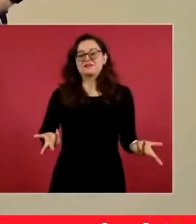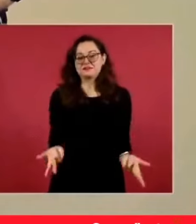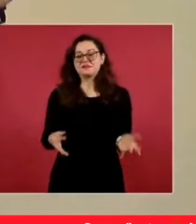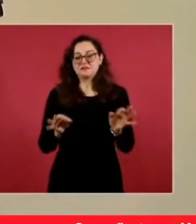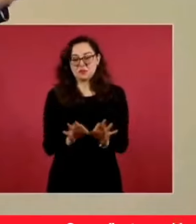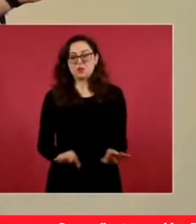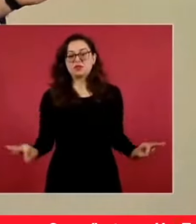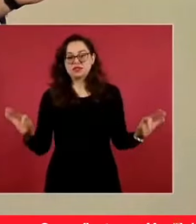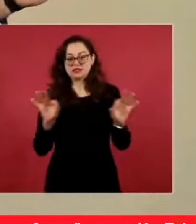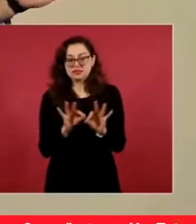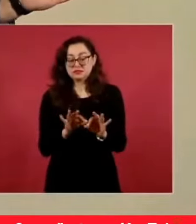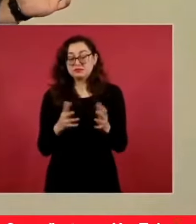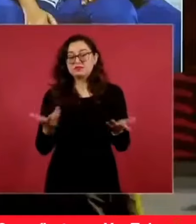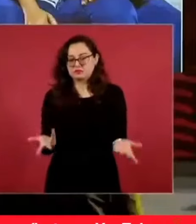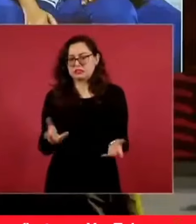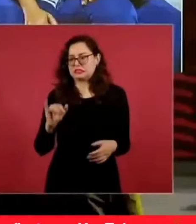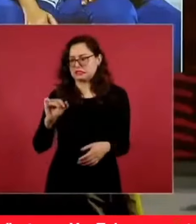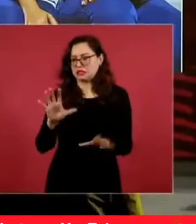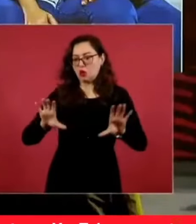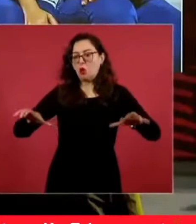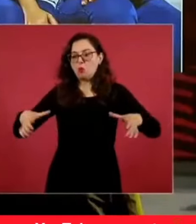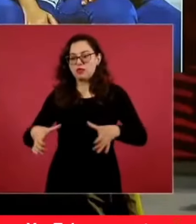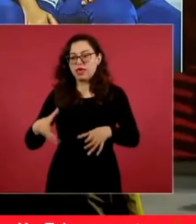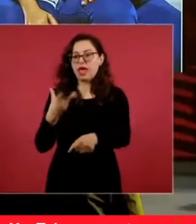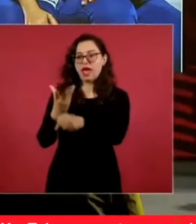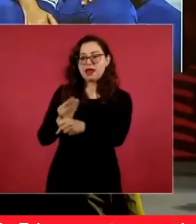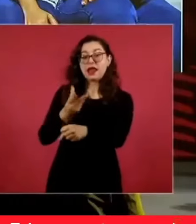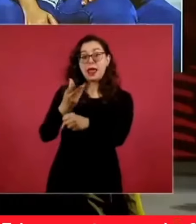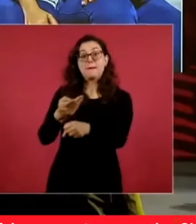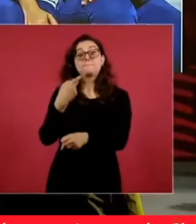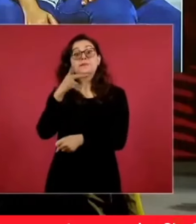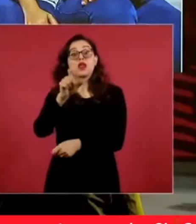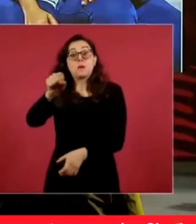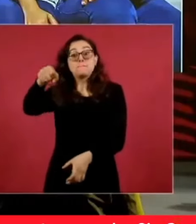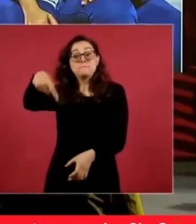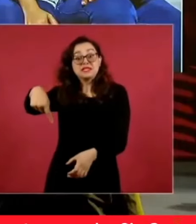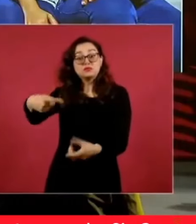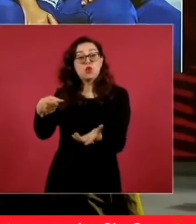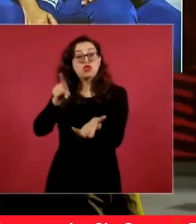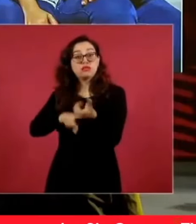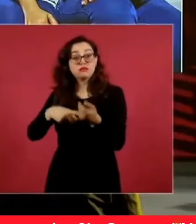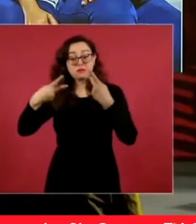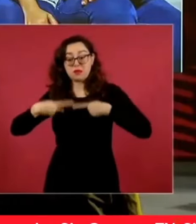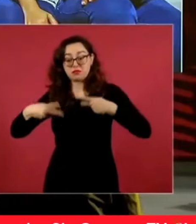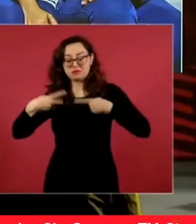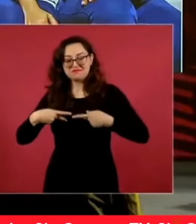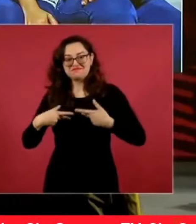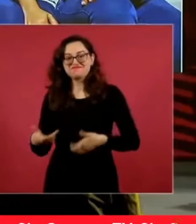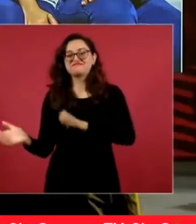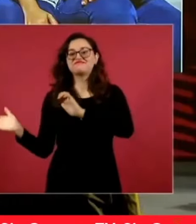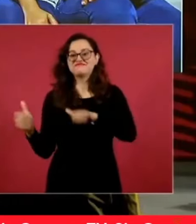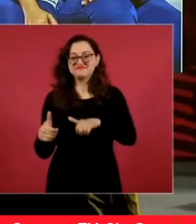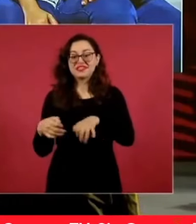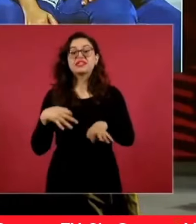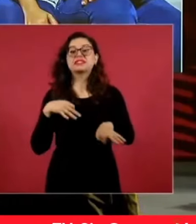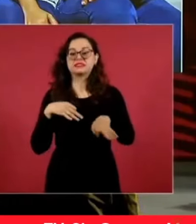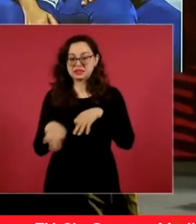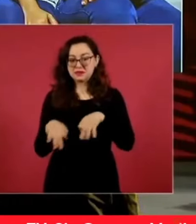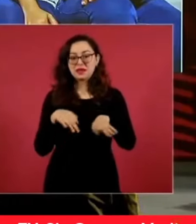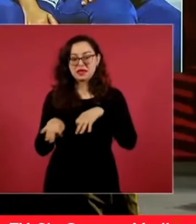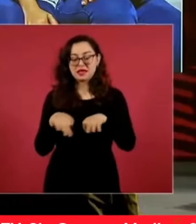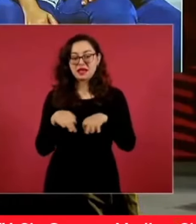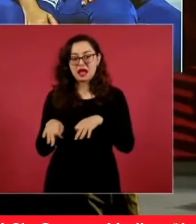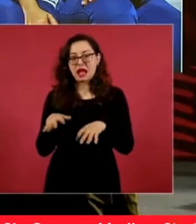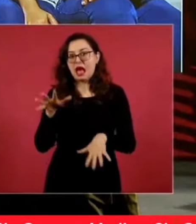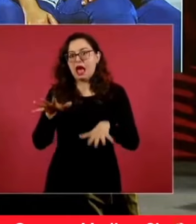es infraestructura para las comunidades si no se recluta mano de obra local que a veces es muy difícil que llegue un programa